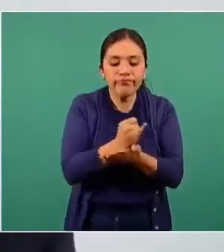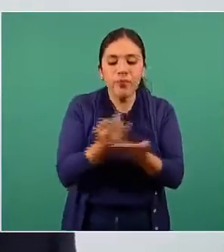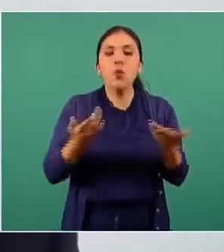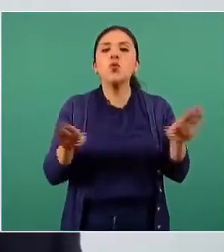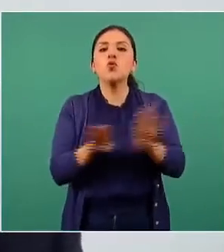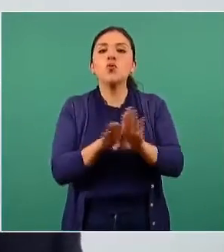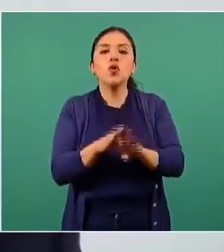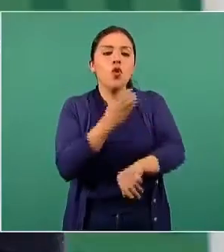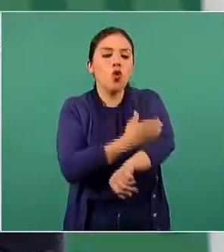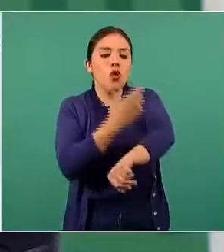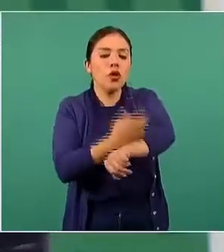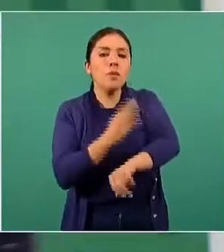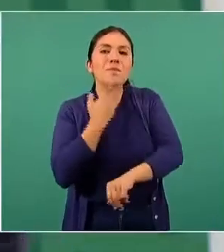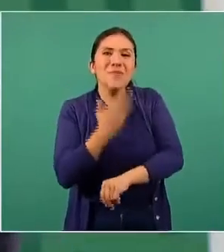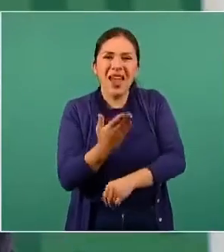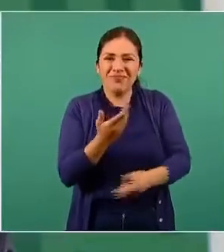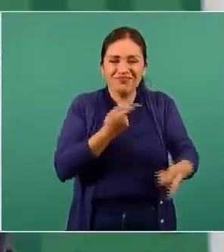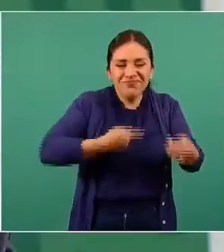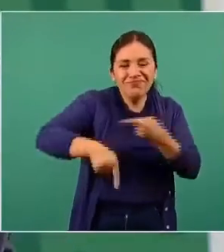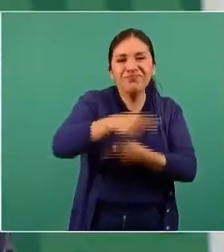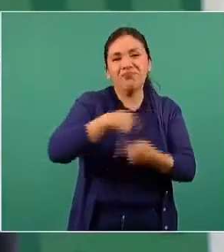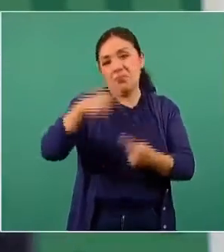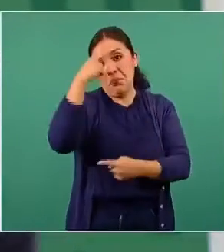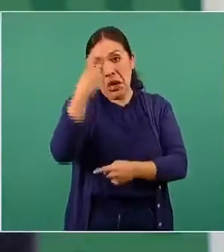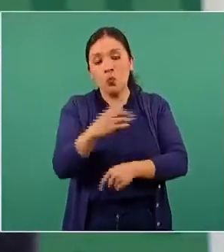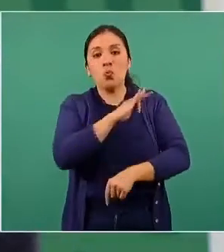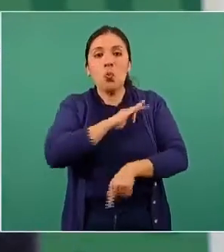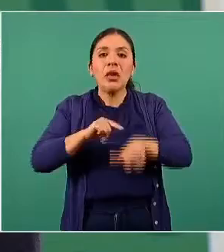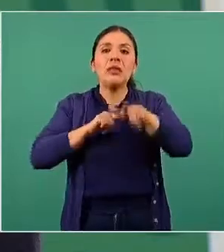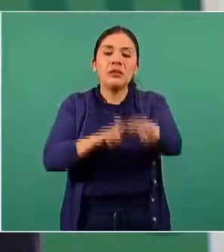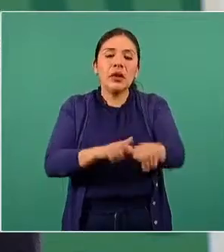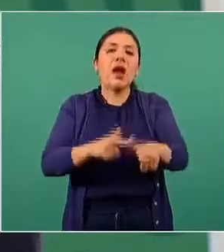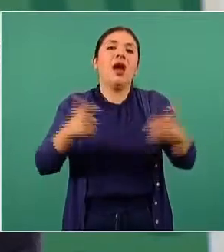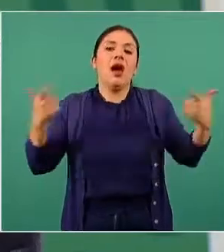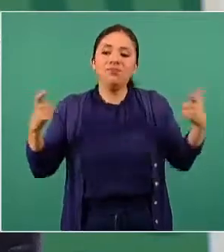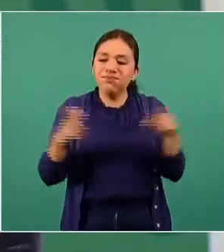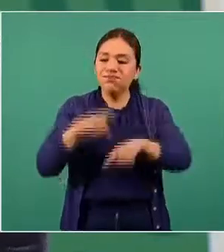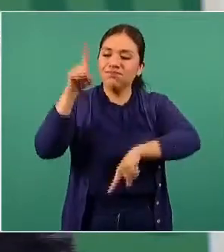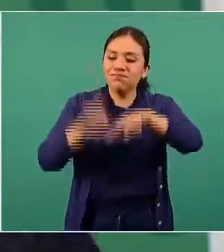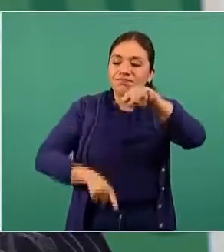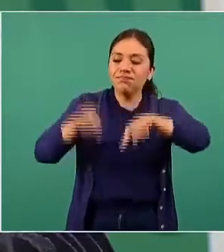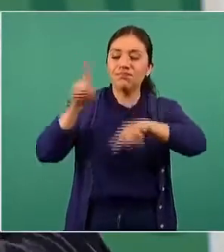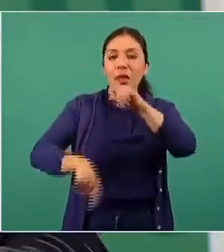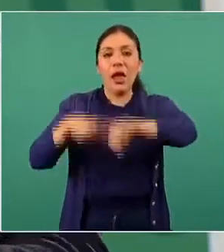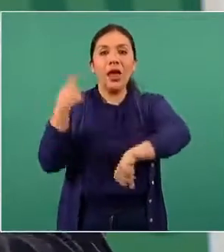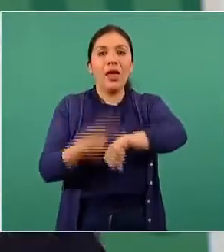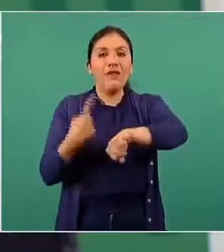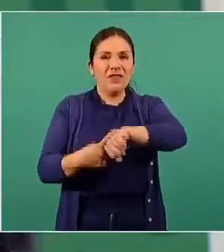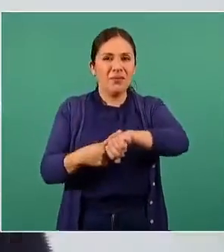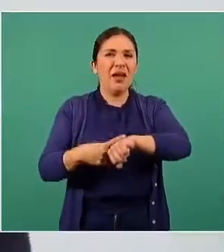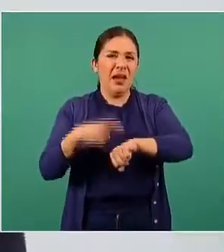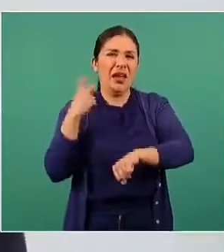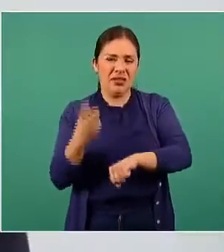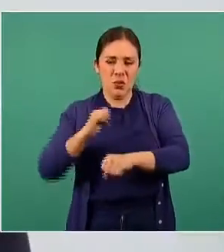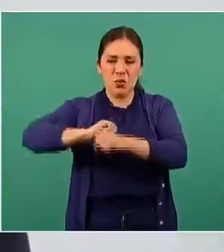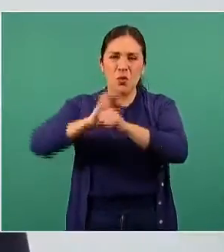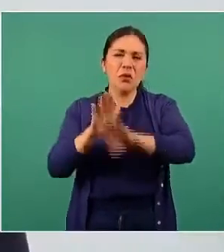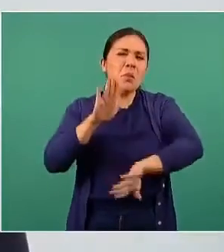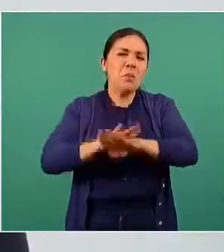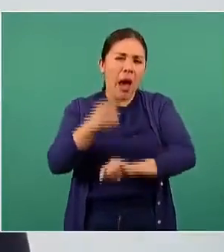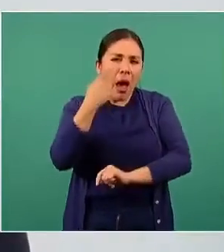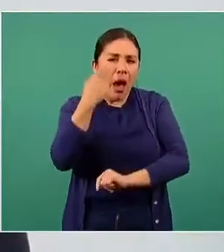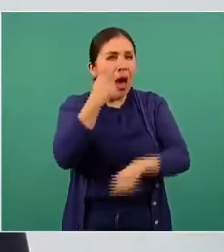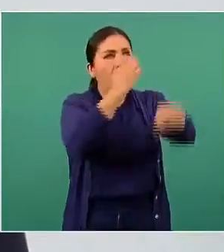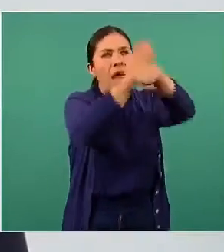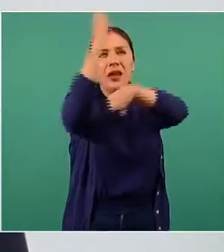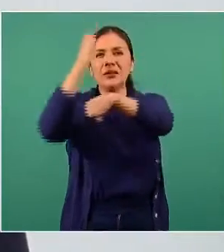coordinación con cada una de ellas que contribuyan a la mitigación y lograr la disminución que la gran mayoría de